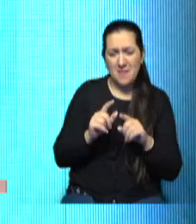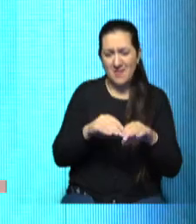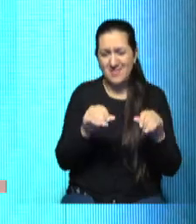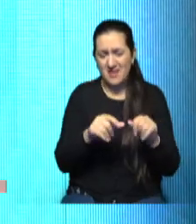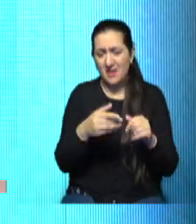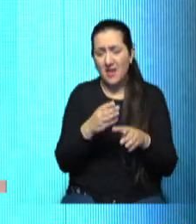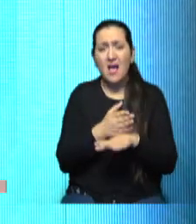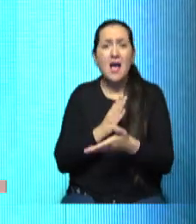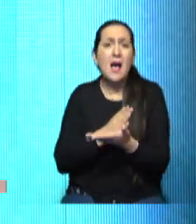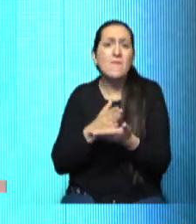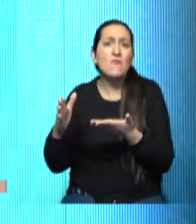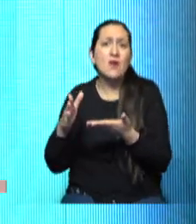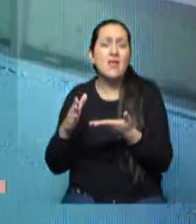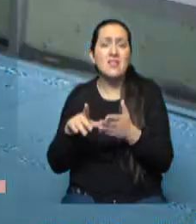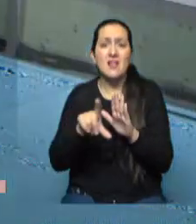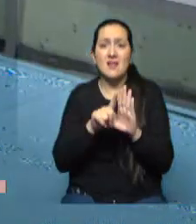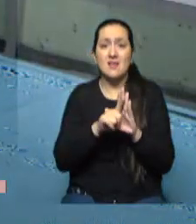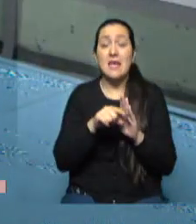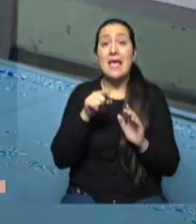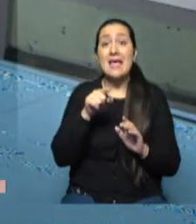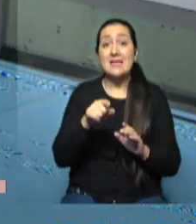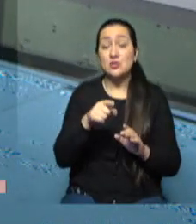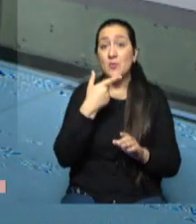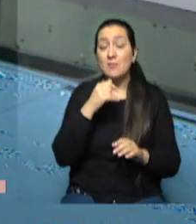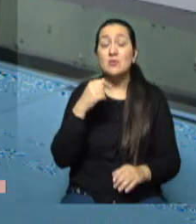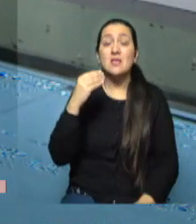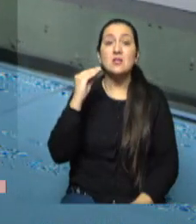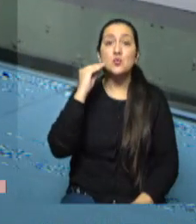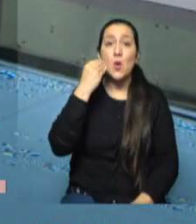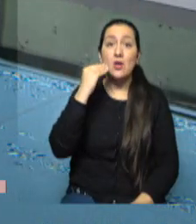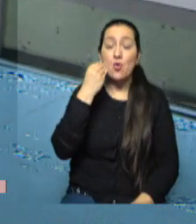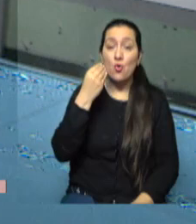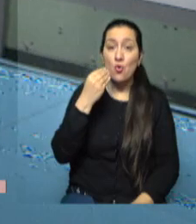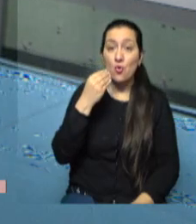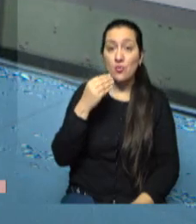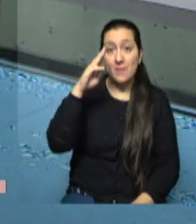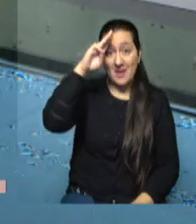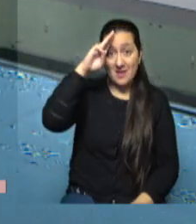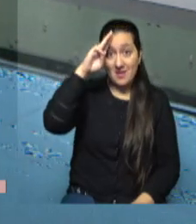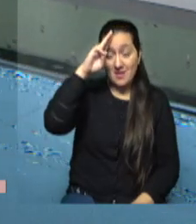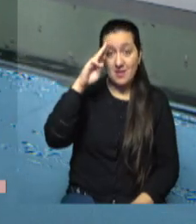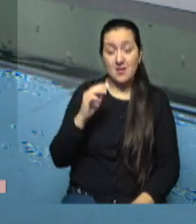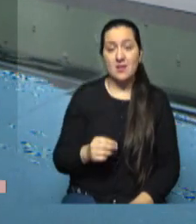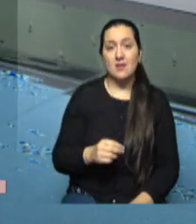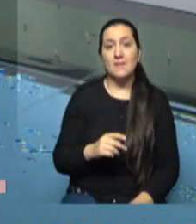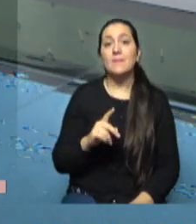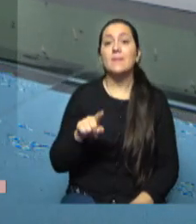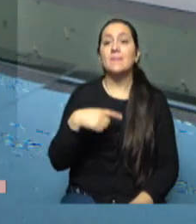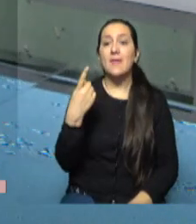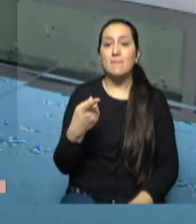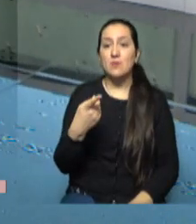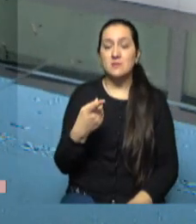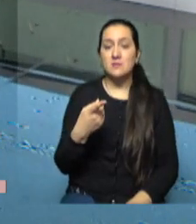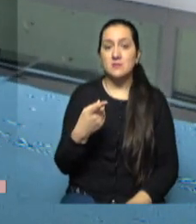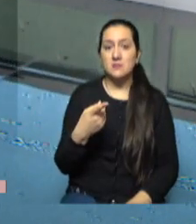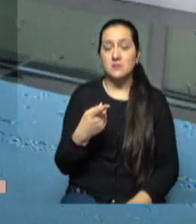no no tiene ningún fundamento del suegro de suegro en realidad hay una Porque después en la noche de